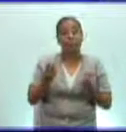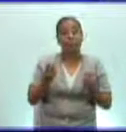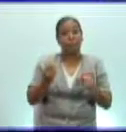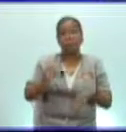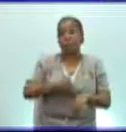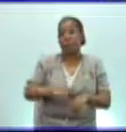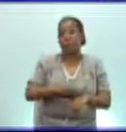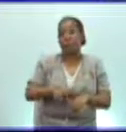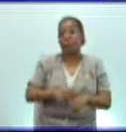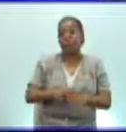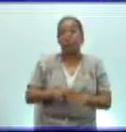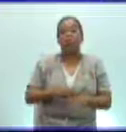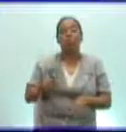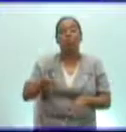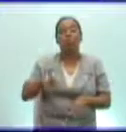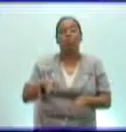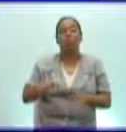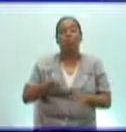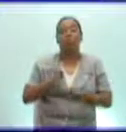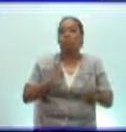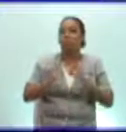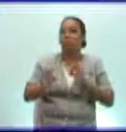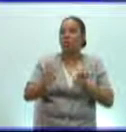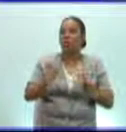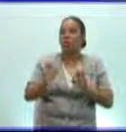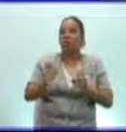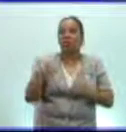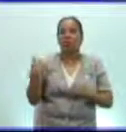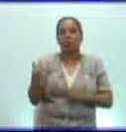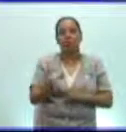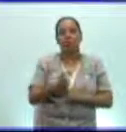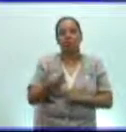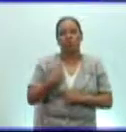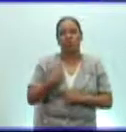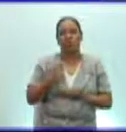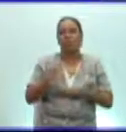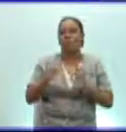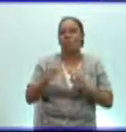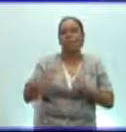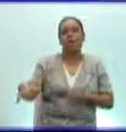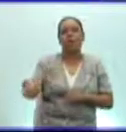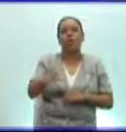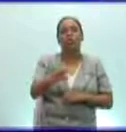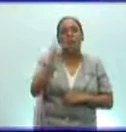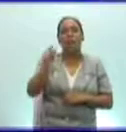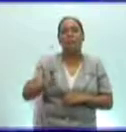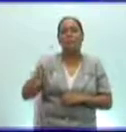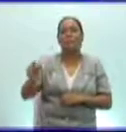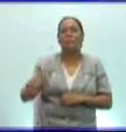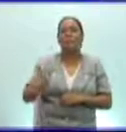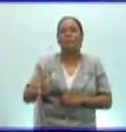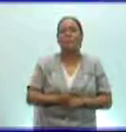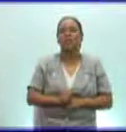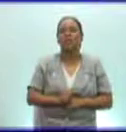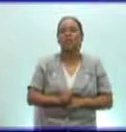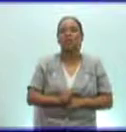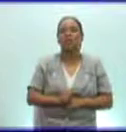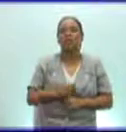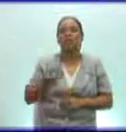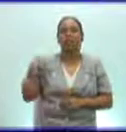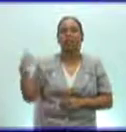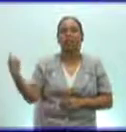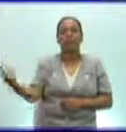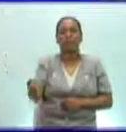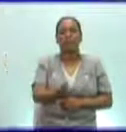tiempo, tratar de cuidarnos nosotros y cuidar a toda aquella persona que nos está alrededor.